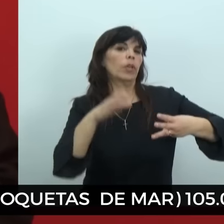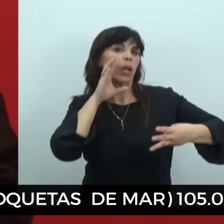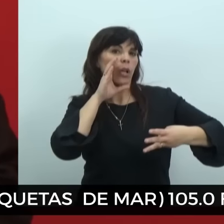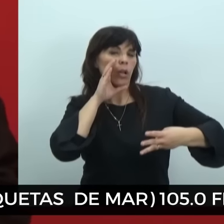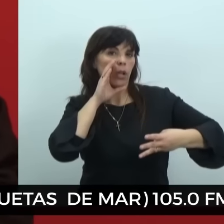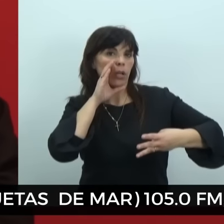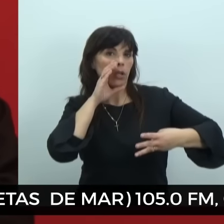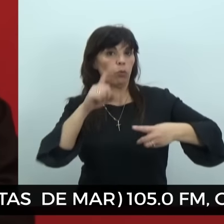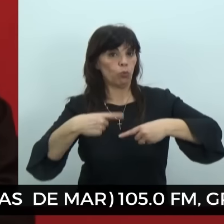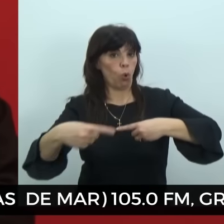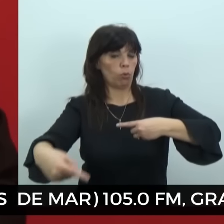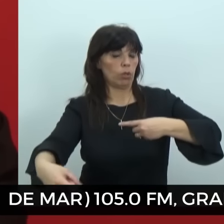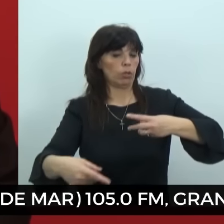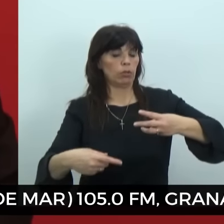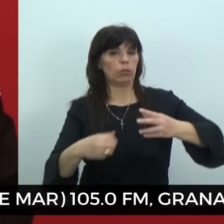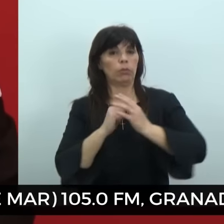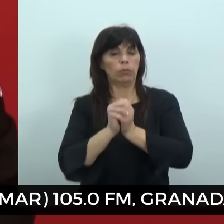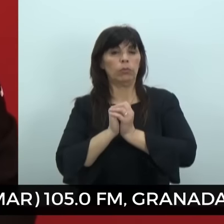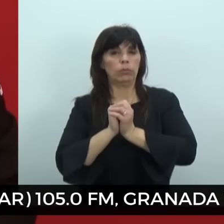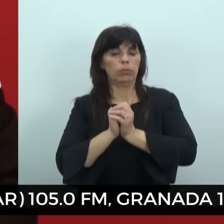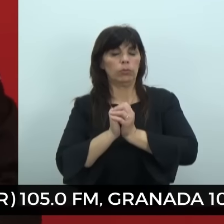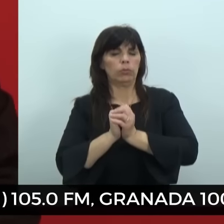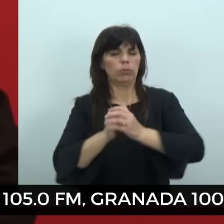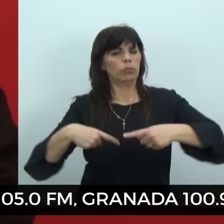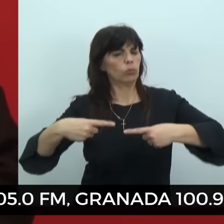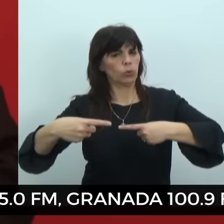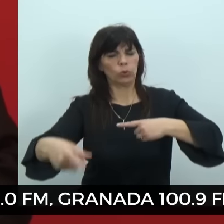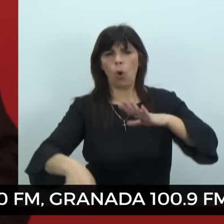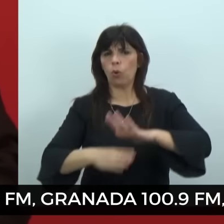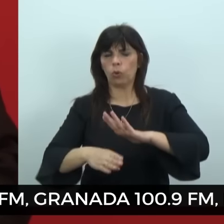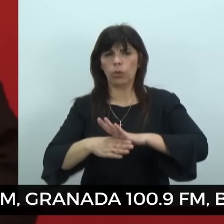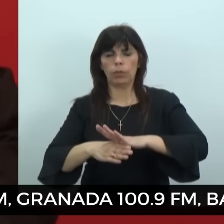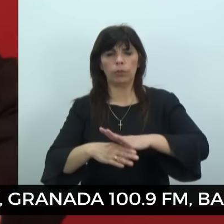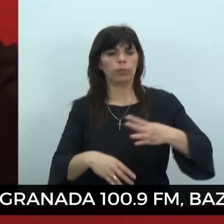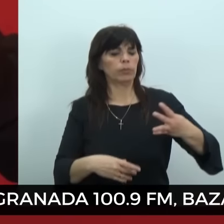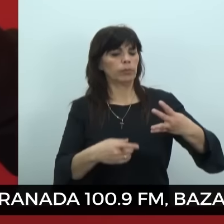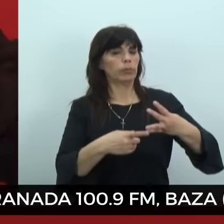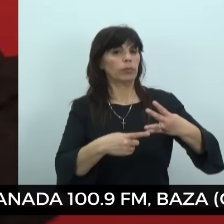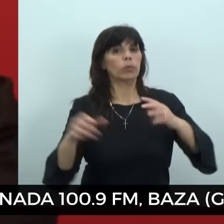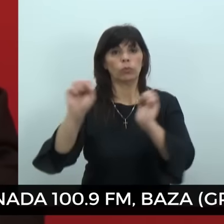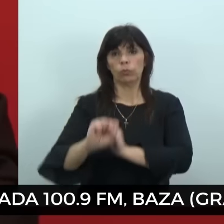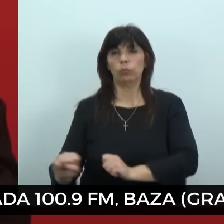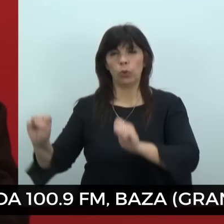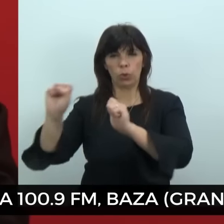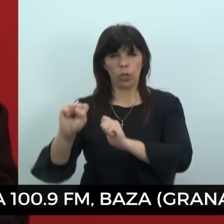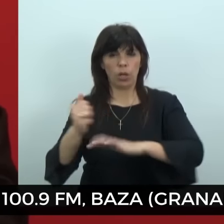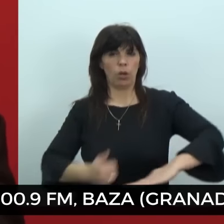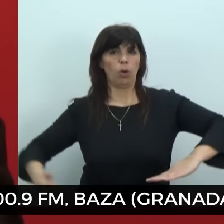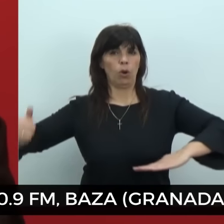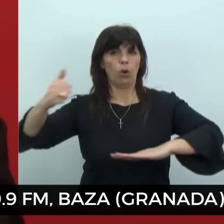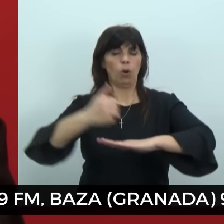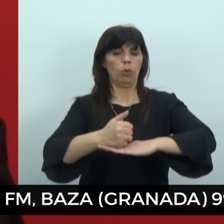confesarlas día a día, orar por ellas continuamente, protegerlas con autoridad